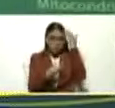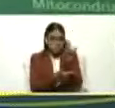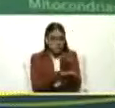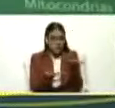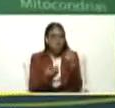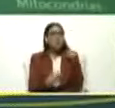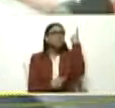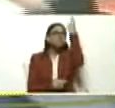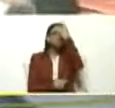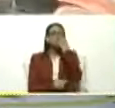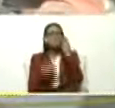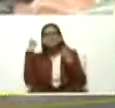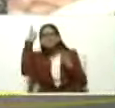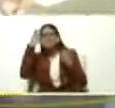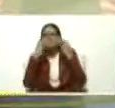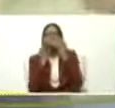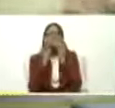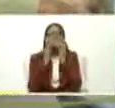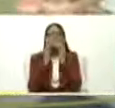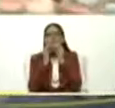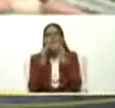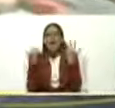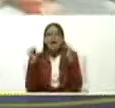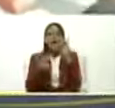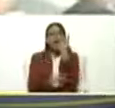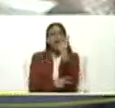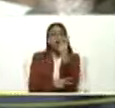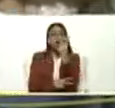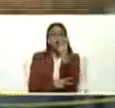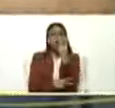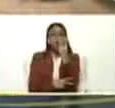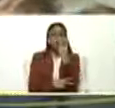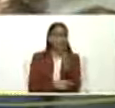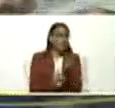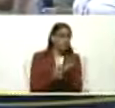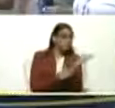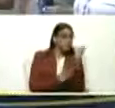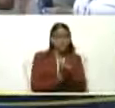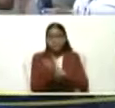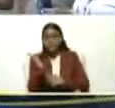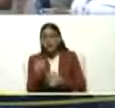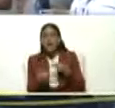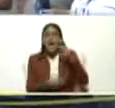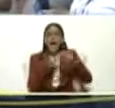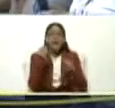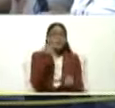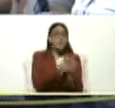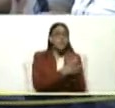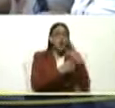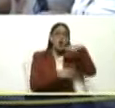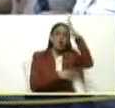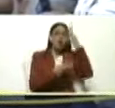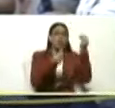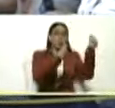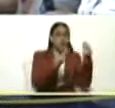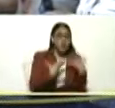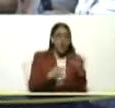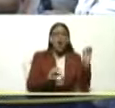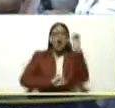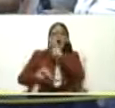¿Nunca te has preguntado? Porque hay dos teorías. Creacionista. Que somos creación. Y evolución. De